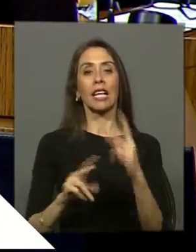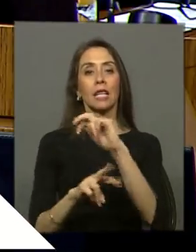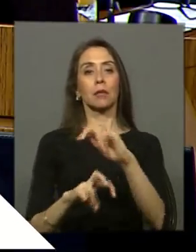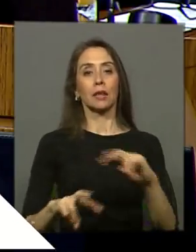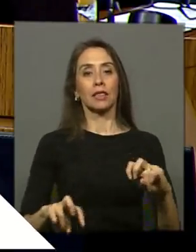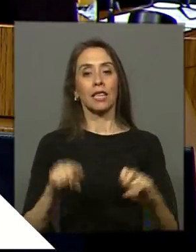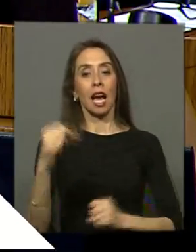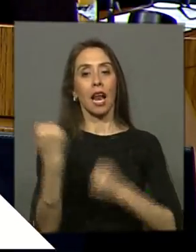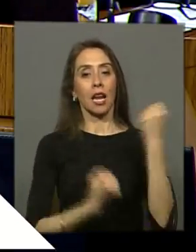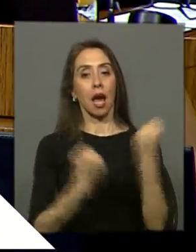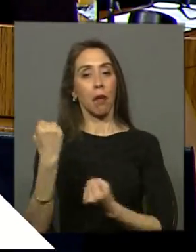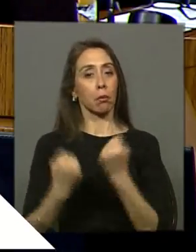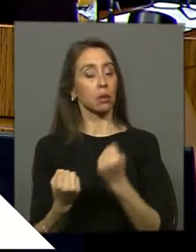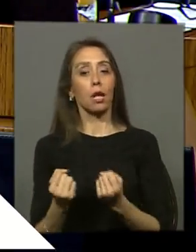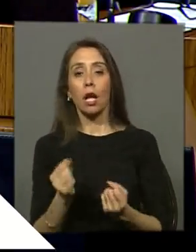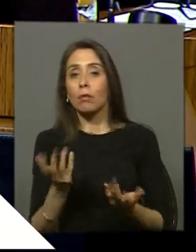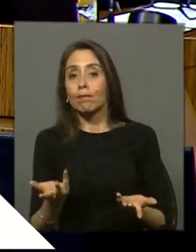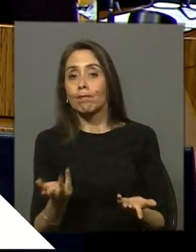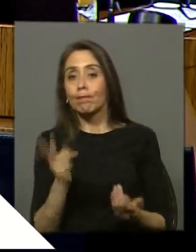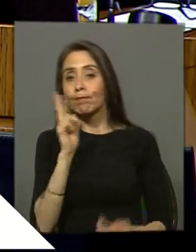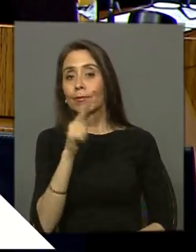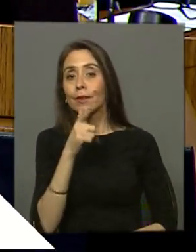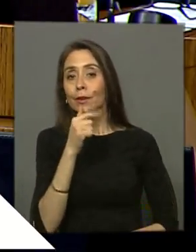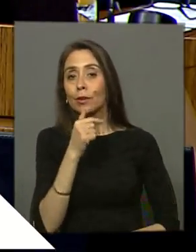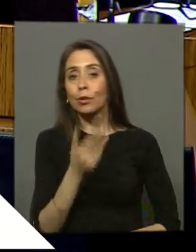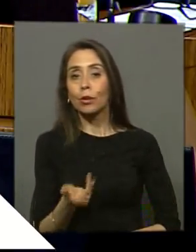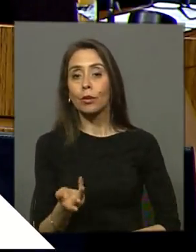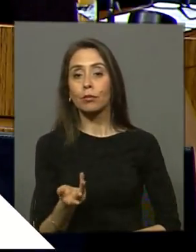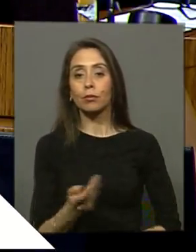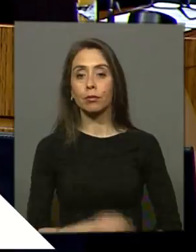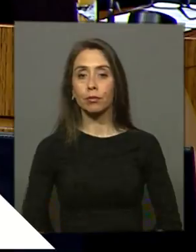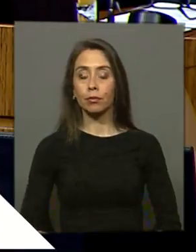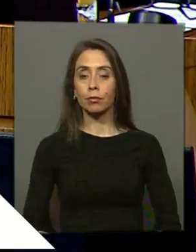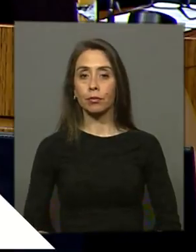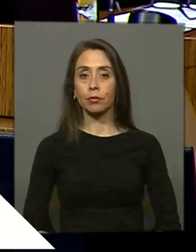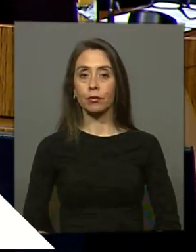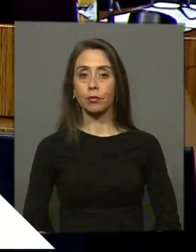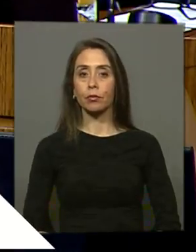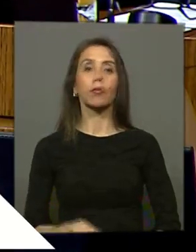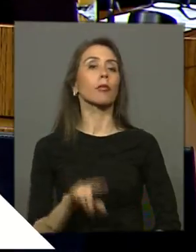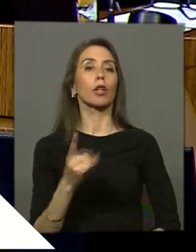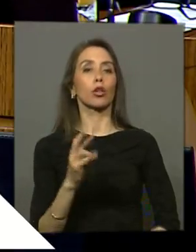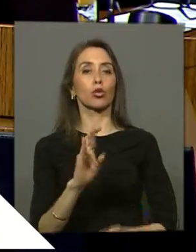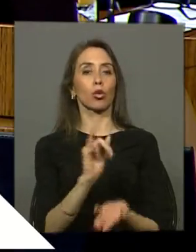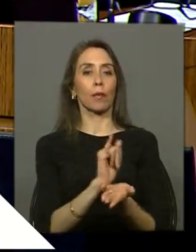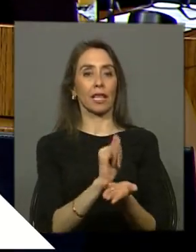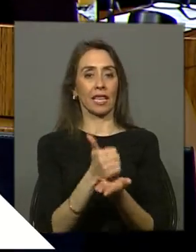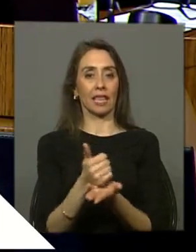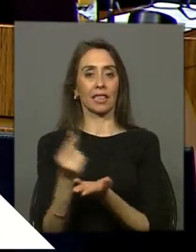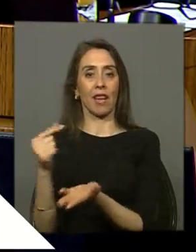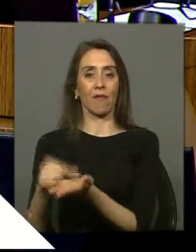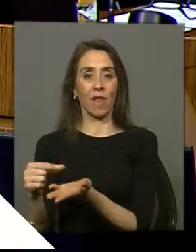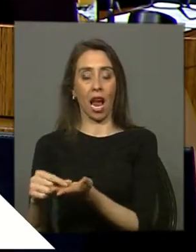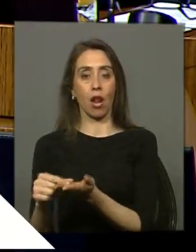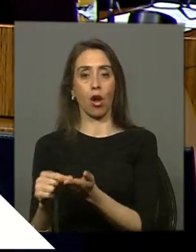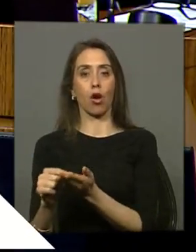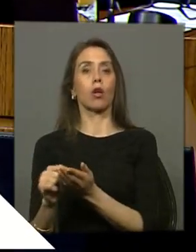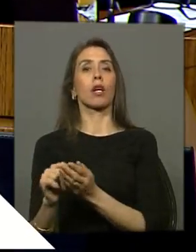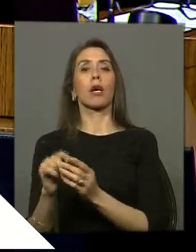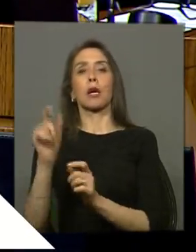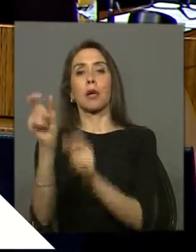empresas no cabe ninguna duda que cuando la superintendencia de valores recibe 15